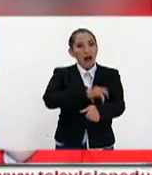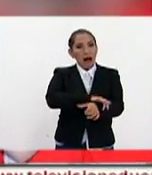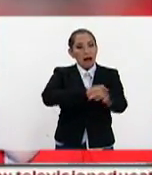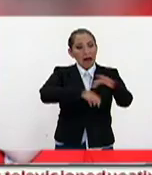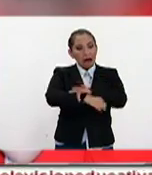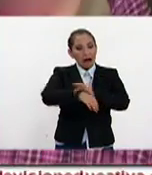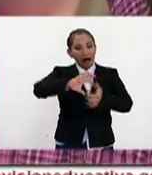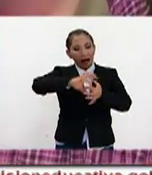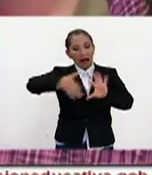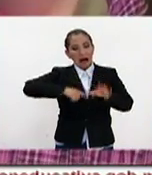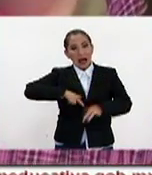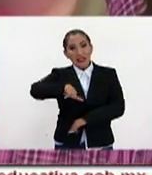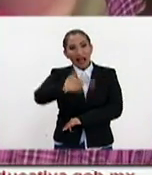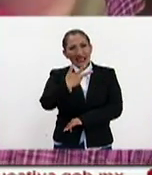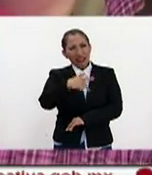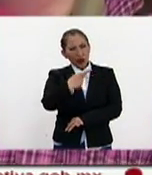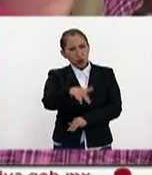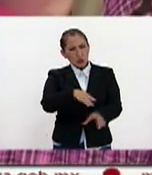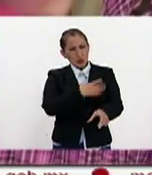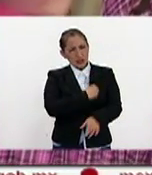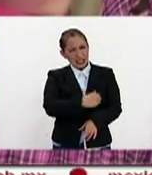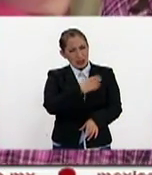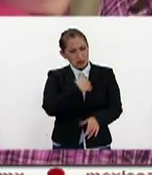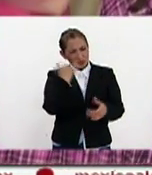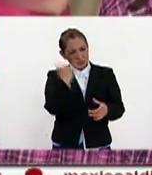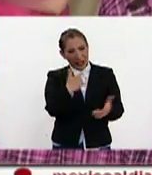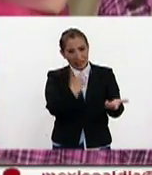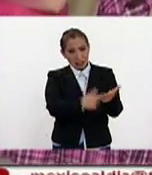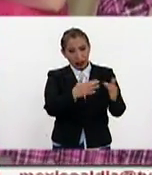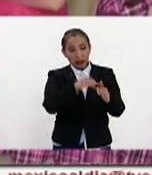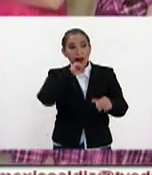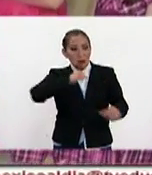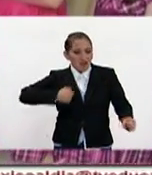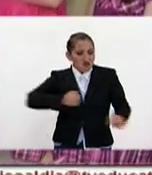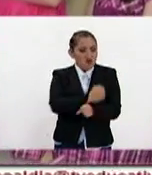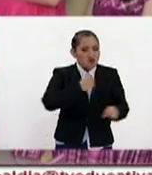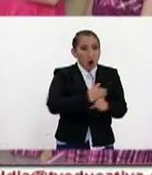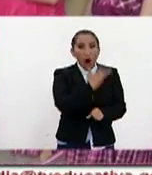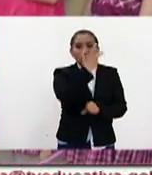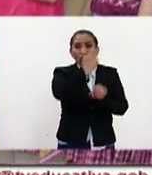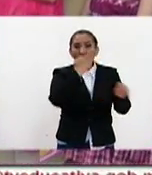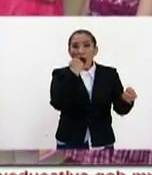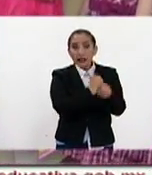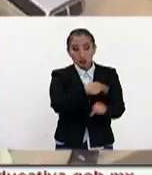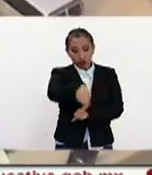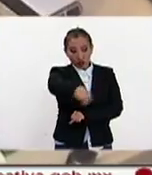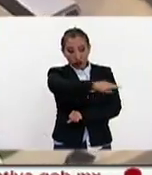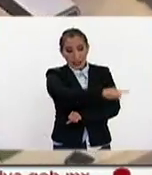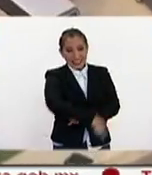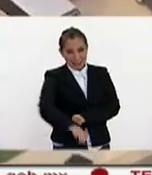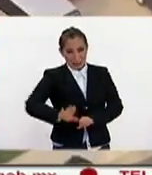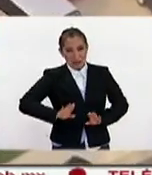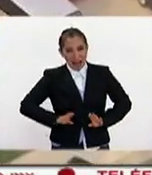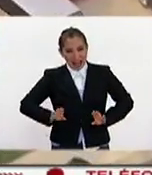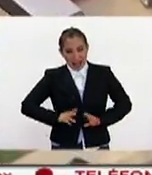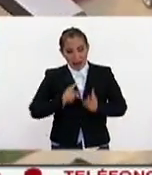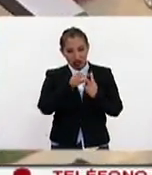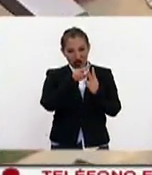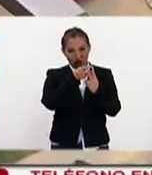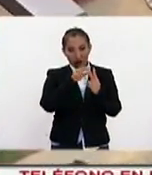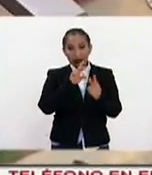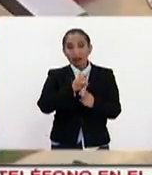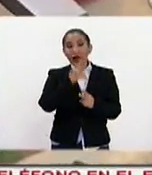secuestrados, encadenados a 13 de sus hijos, pero además fueron golpeados durante 8 años. Esta pareja fue imputada